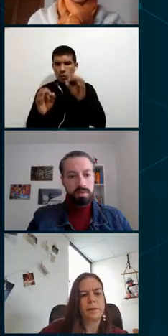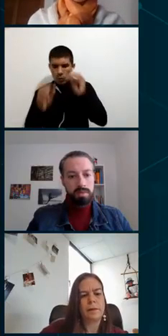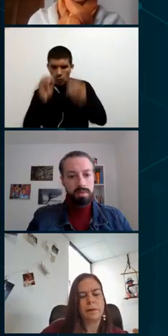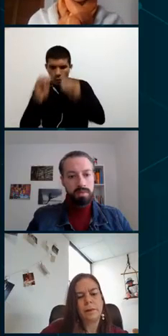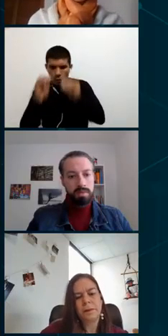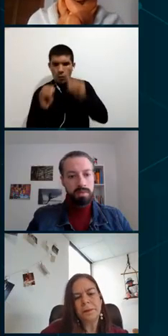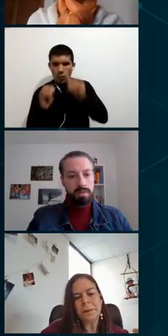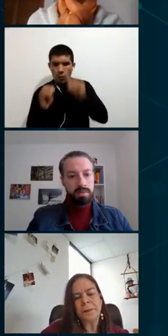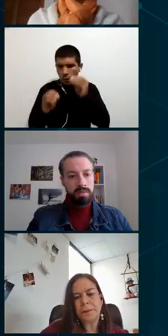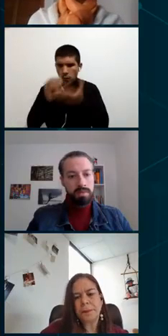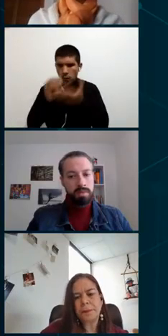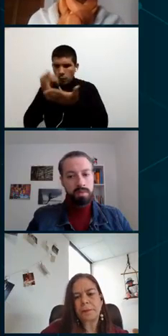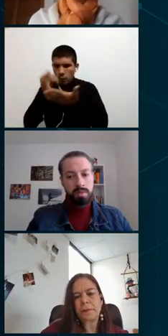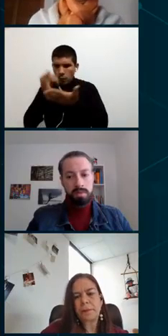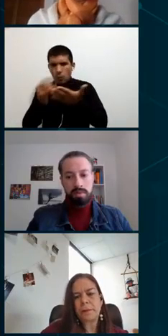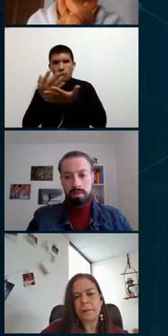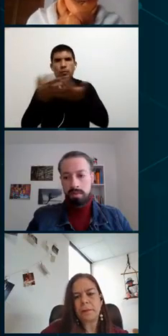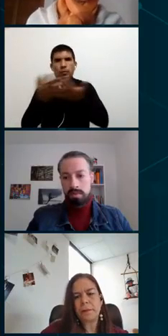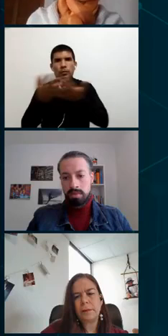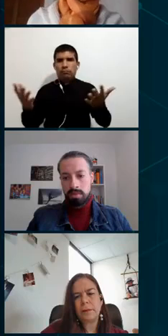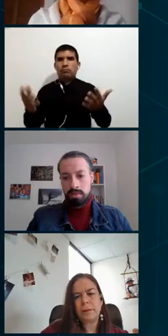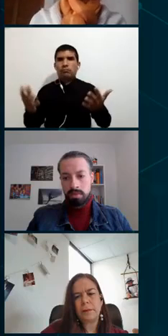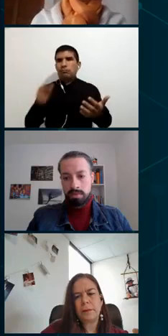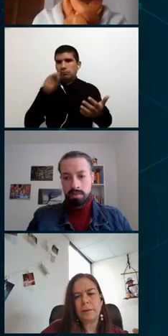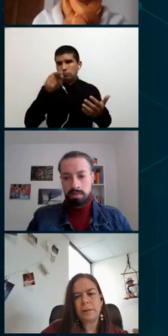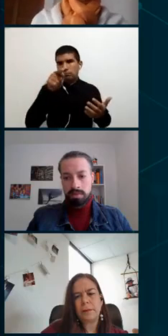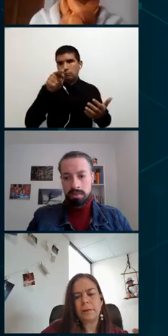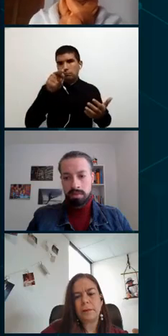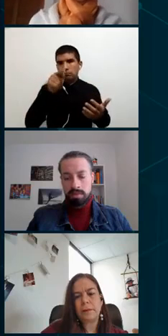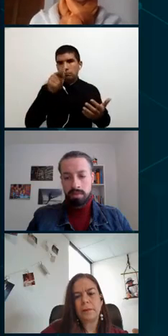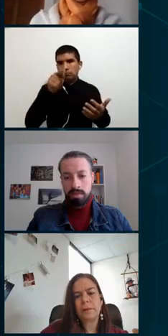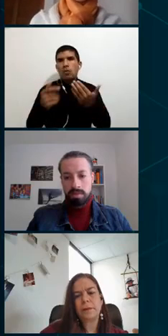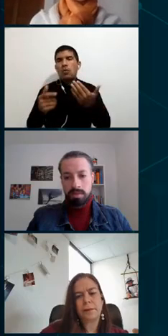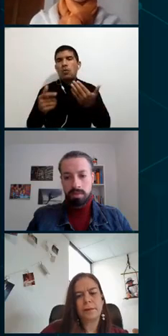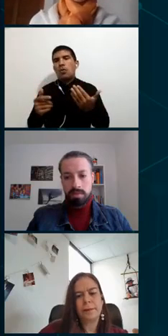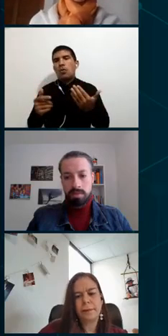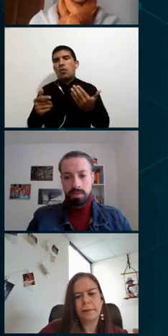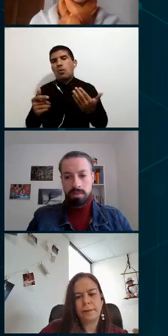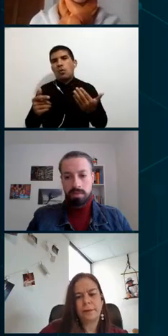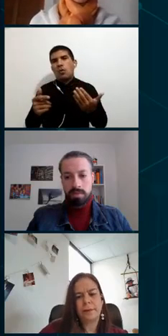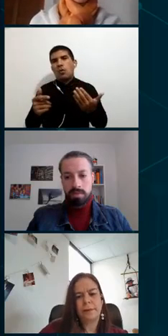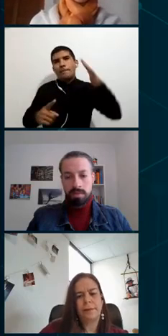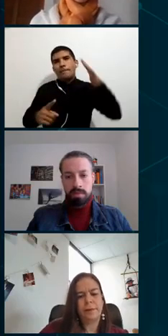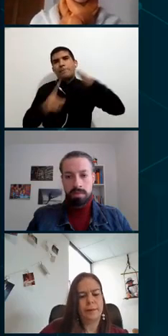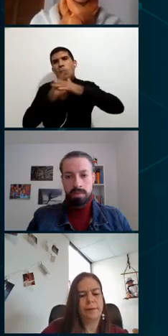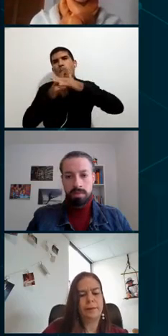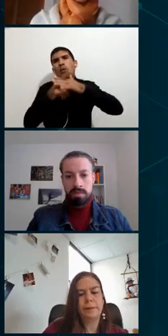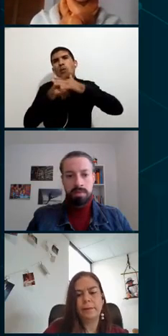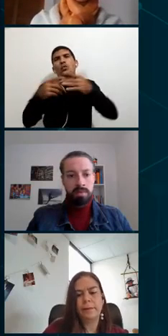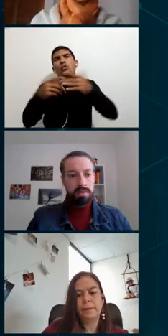y cuál es como el origen de esto? Entonces, muy brevemente les voy a contar.